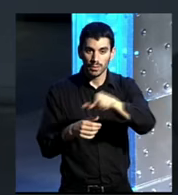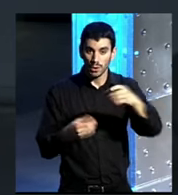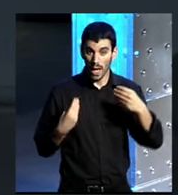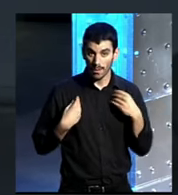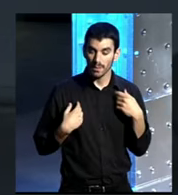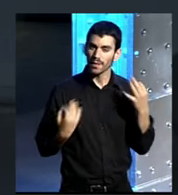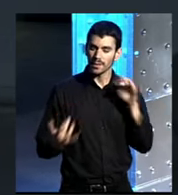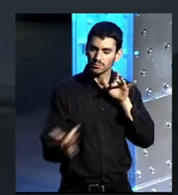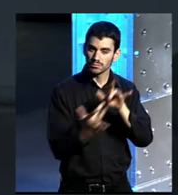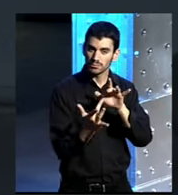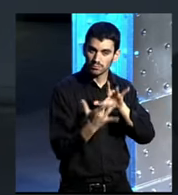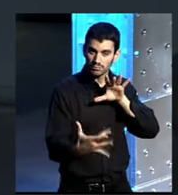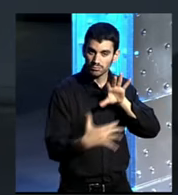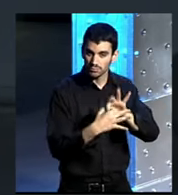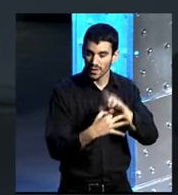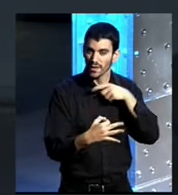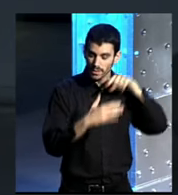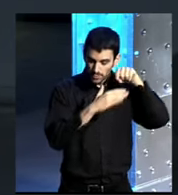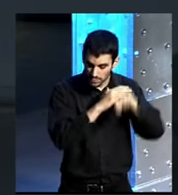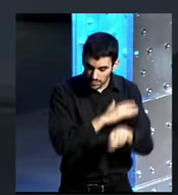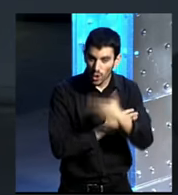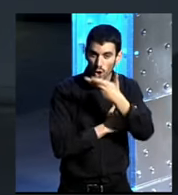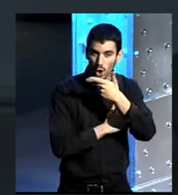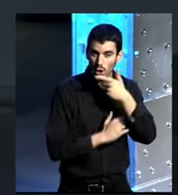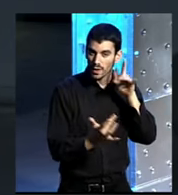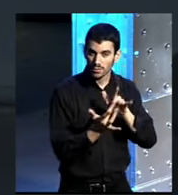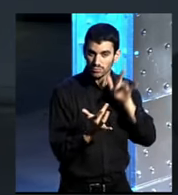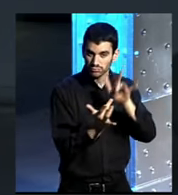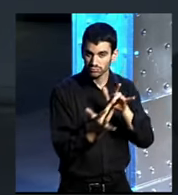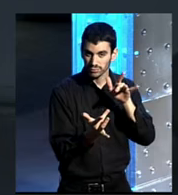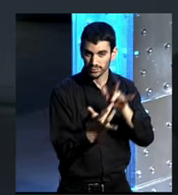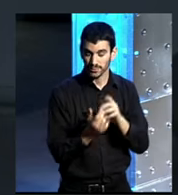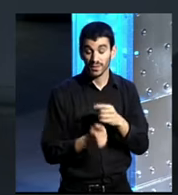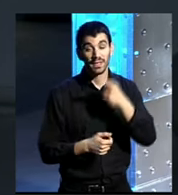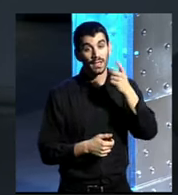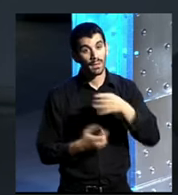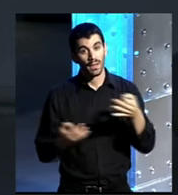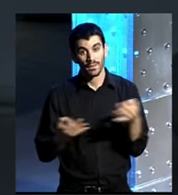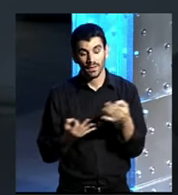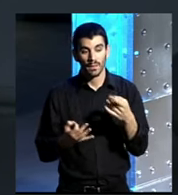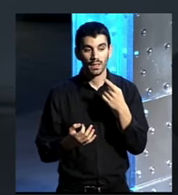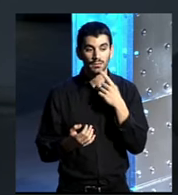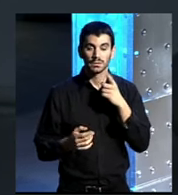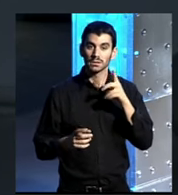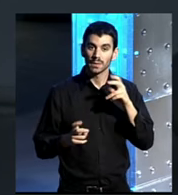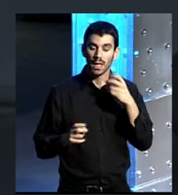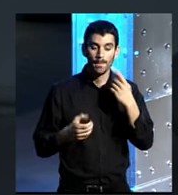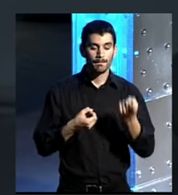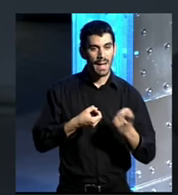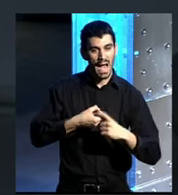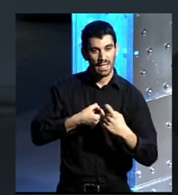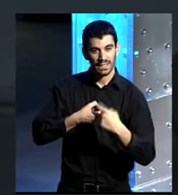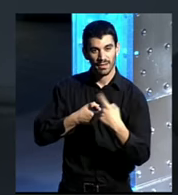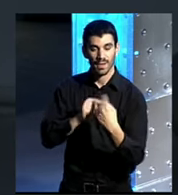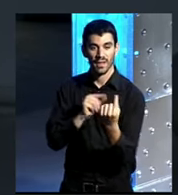de intentar conocer mejor a estas comunidades, construir capacidades para colaborar efectiva y participar en